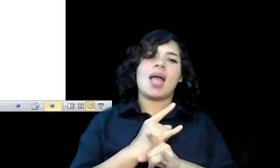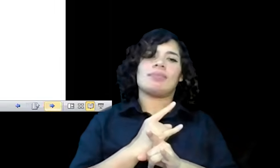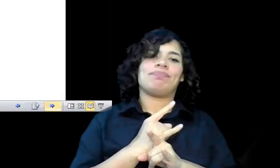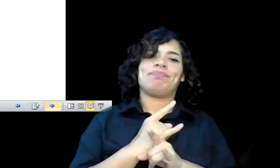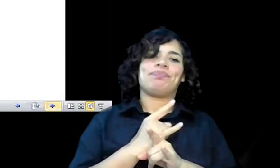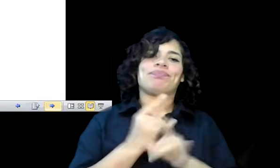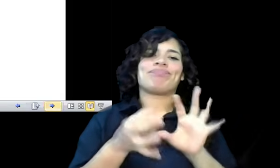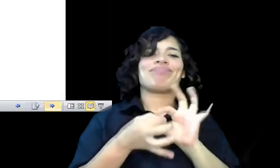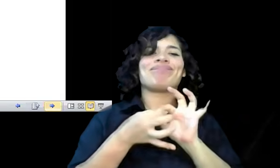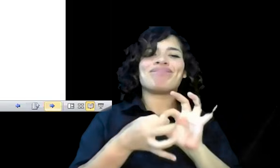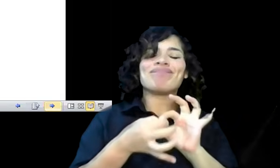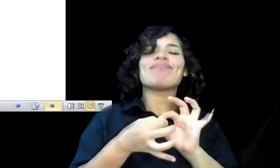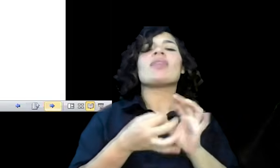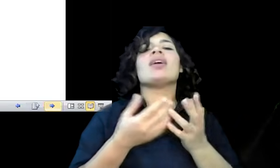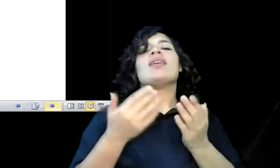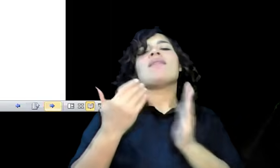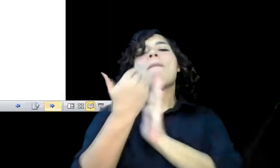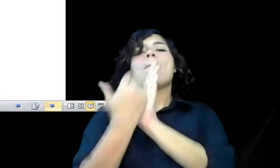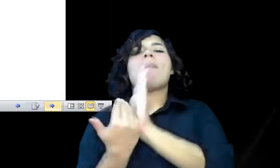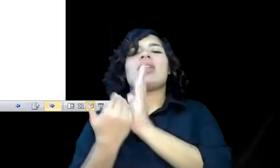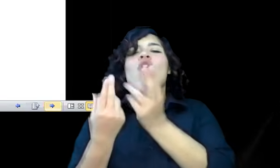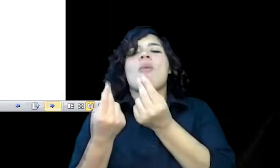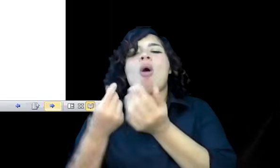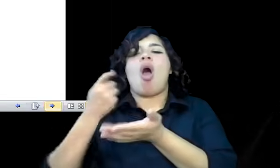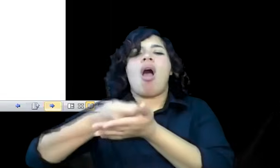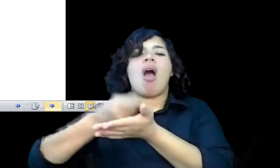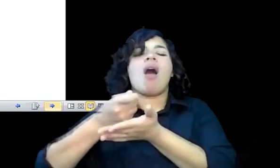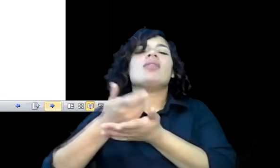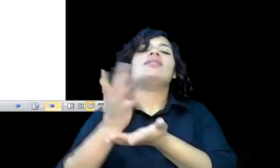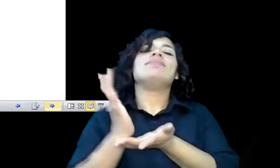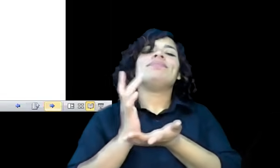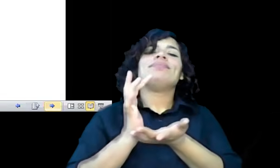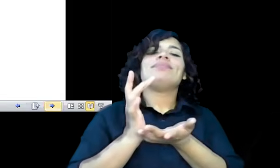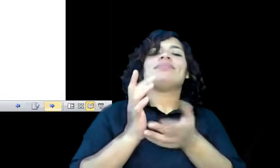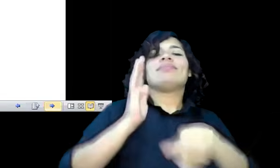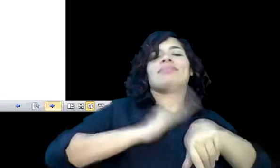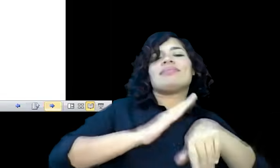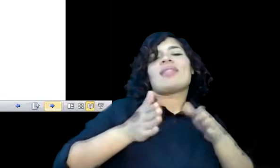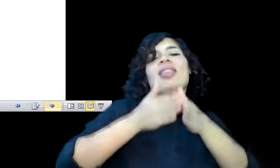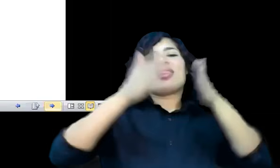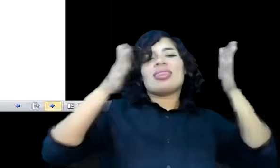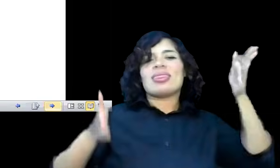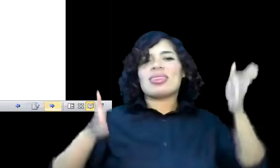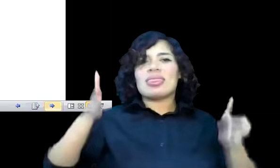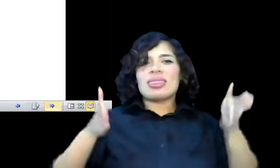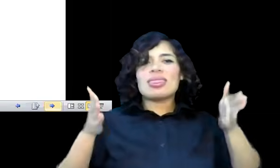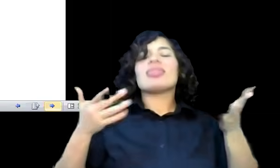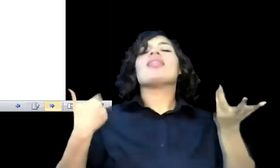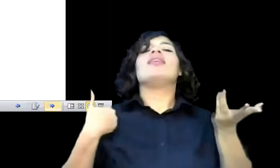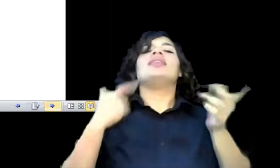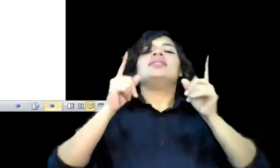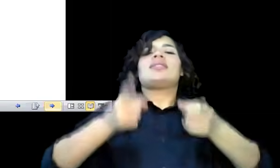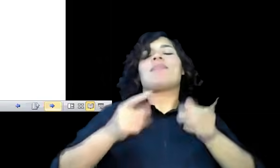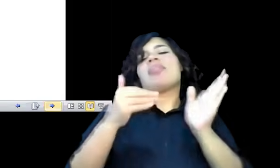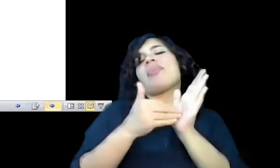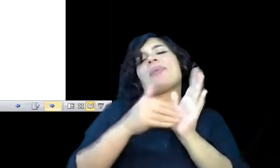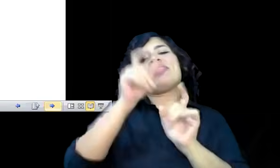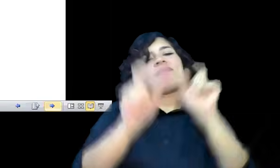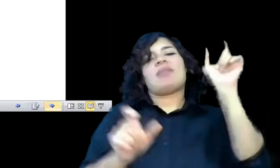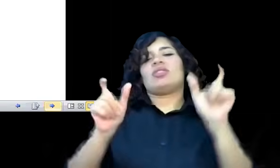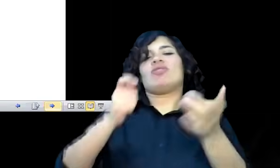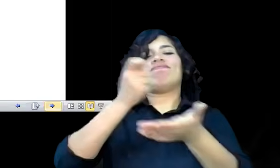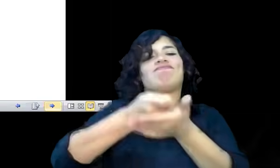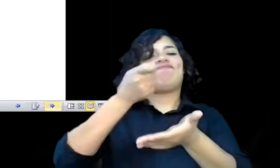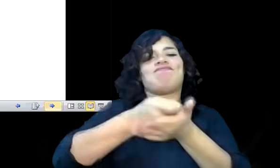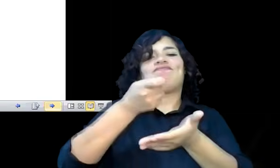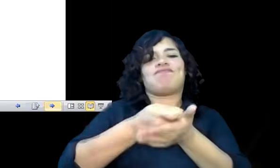haya disminución de alícuotas en los periodos, está ligado a lo que pasó, que es a este régimen de contribuyente cumplidor, como